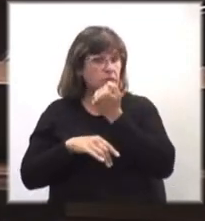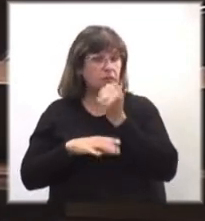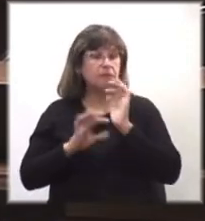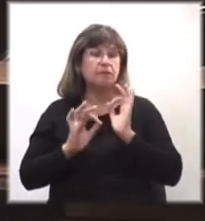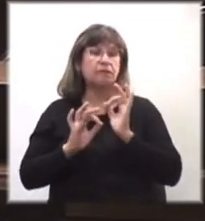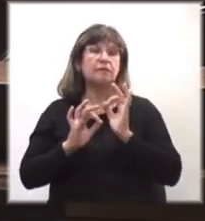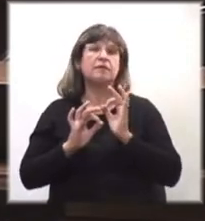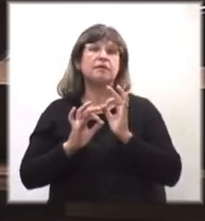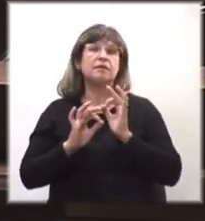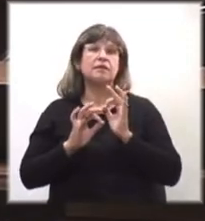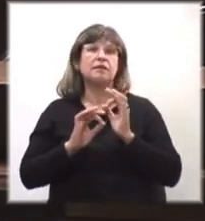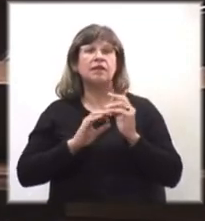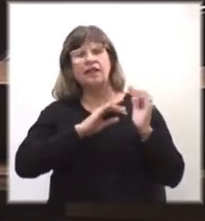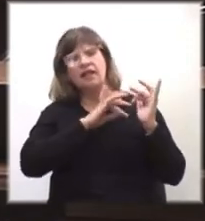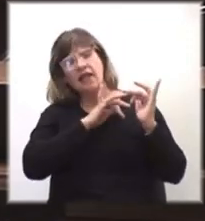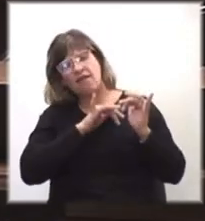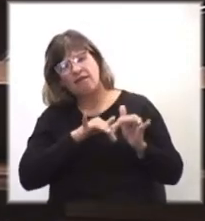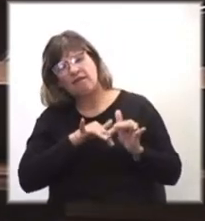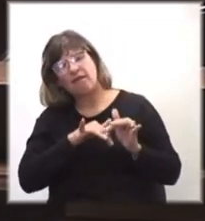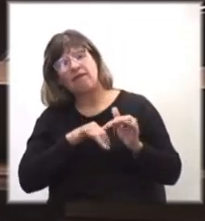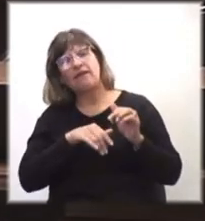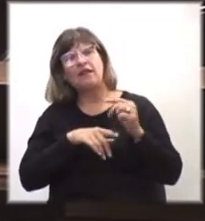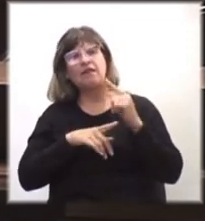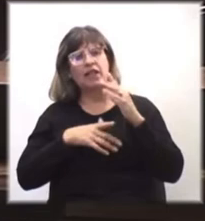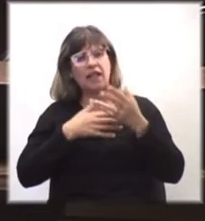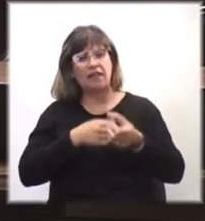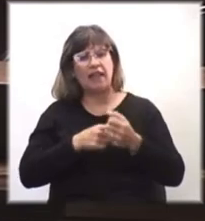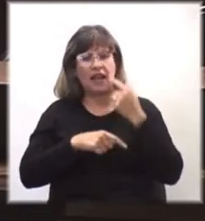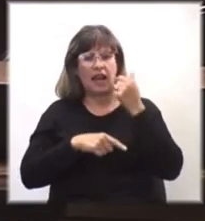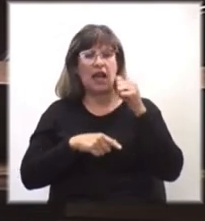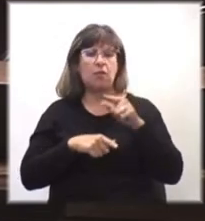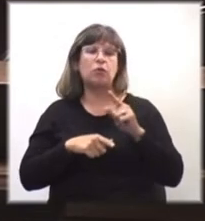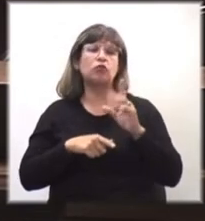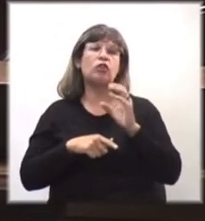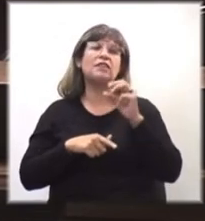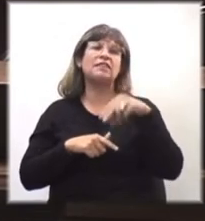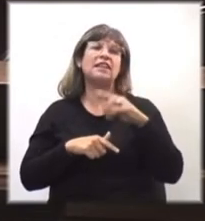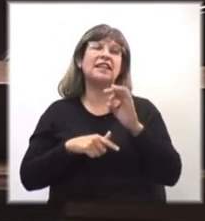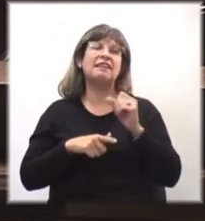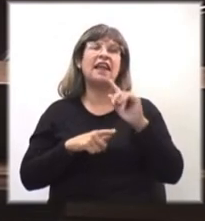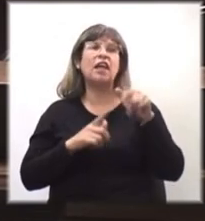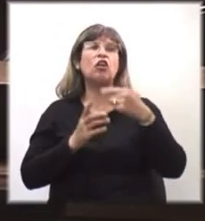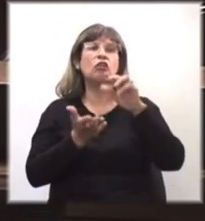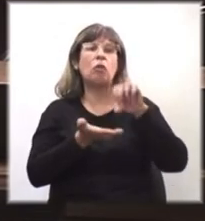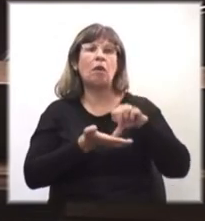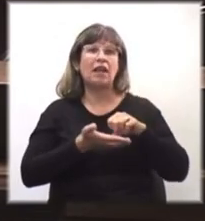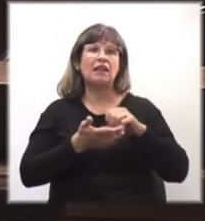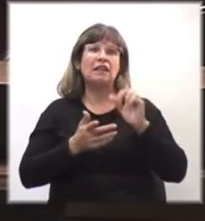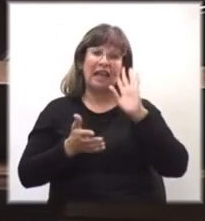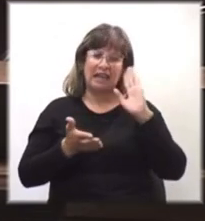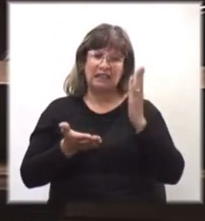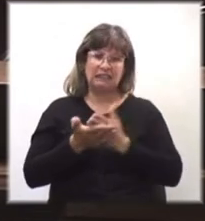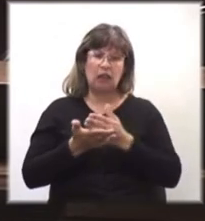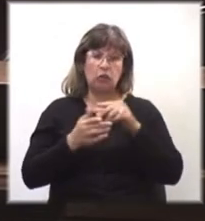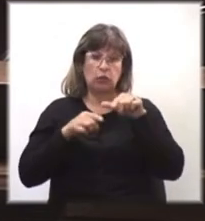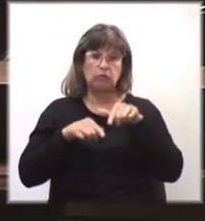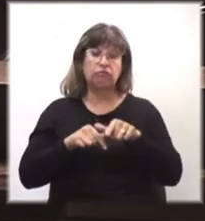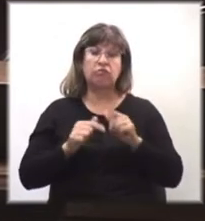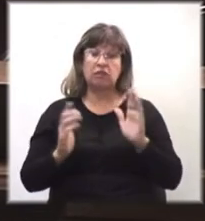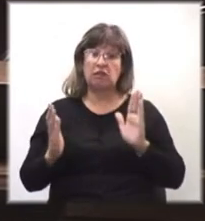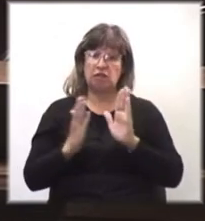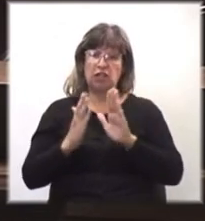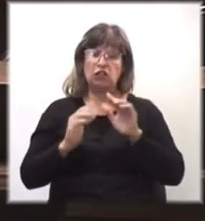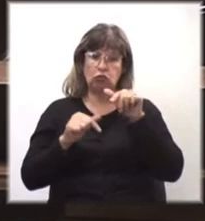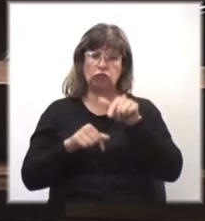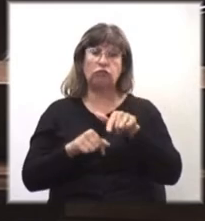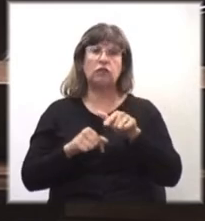que venían del apoyo de la CNT en el exilio. En plena dictadura se puso al frente de esa resistencia